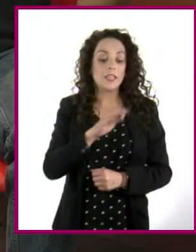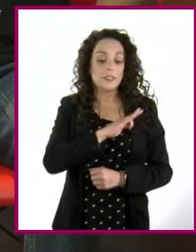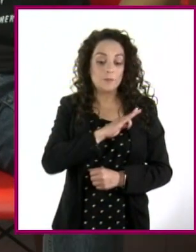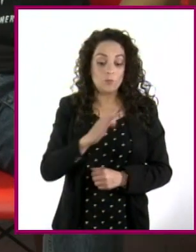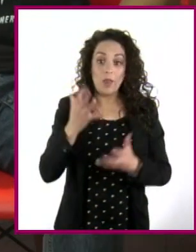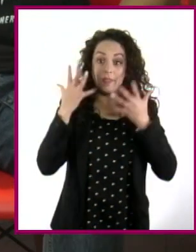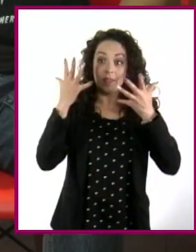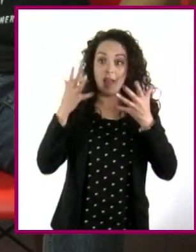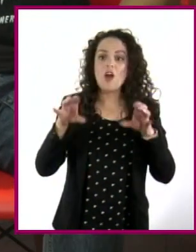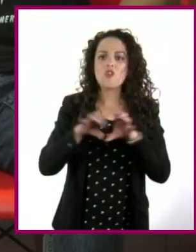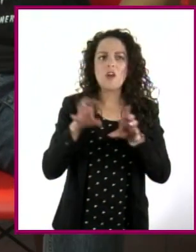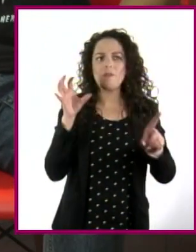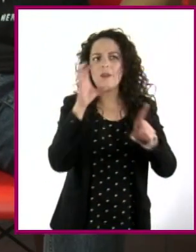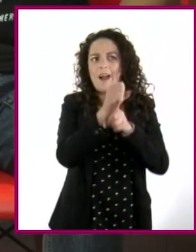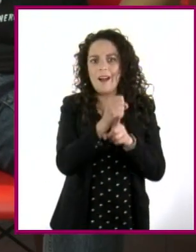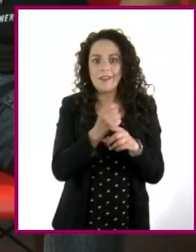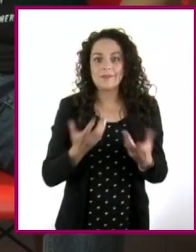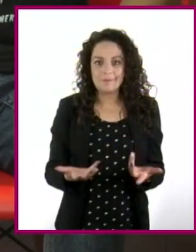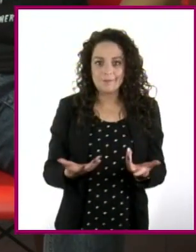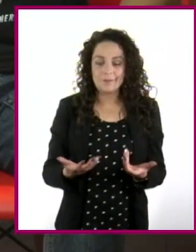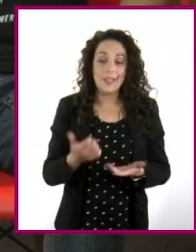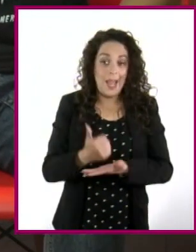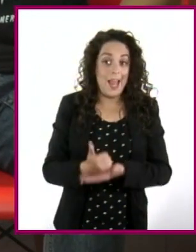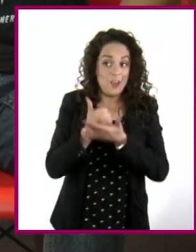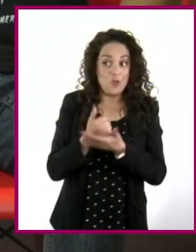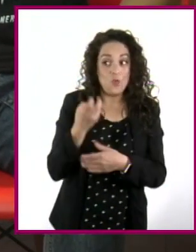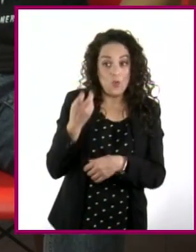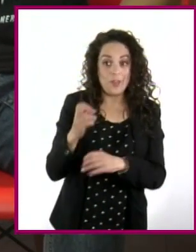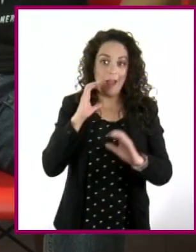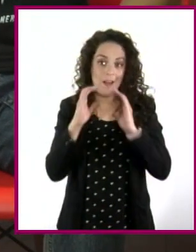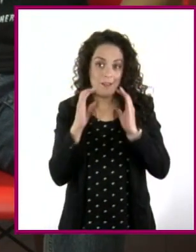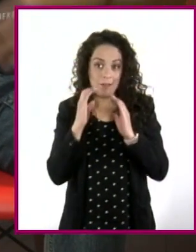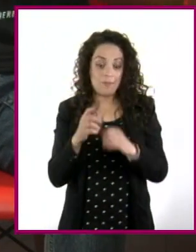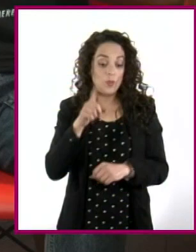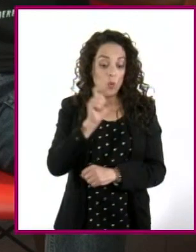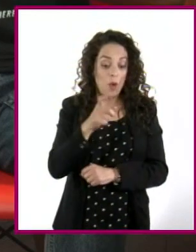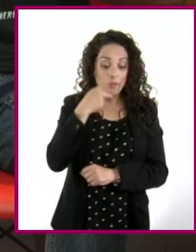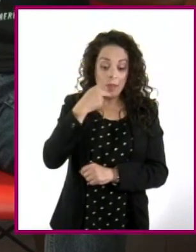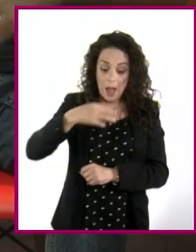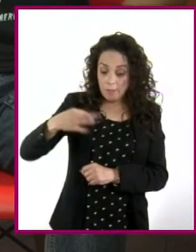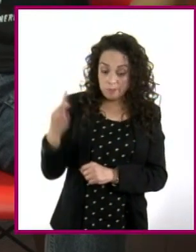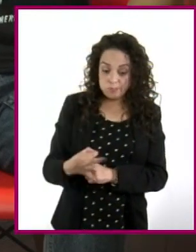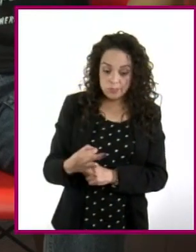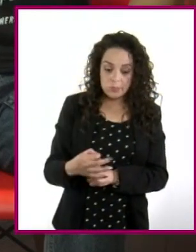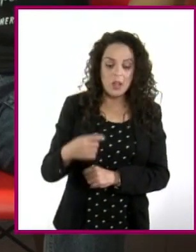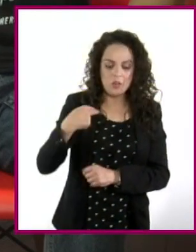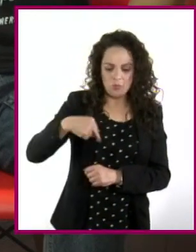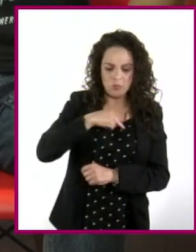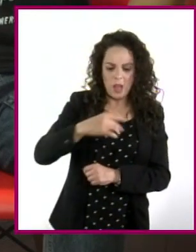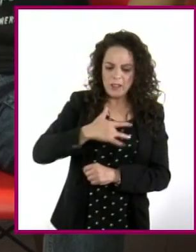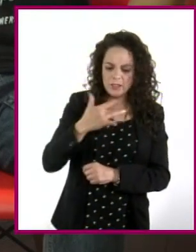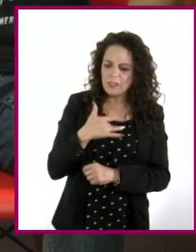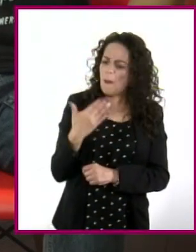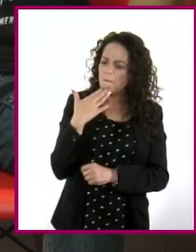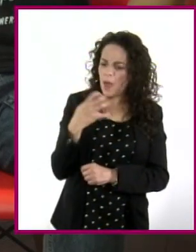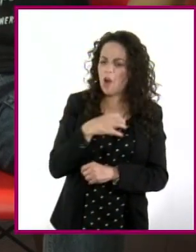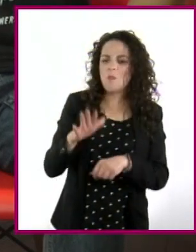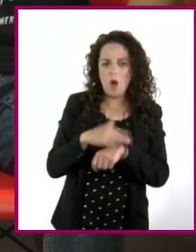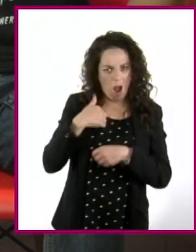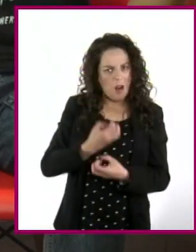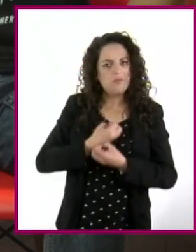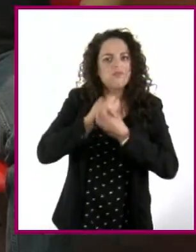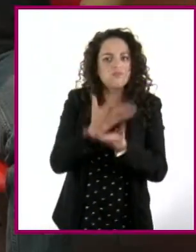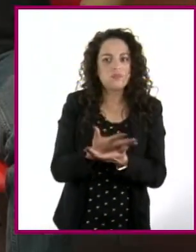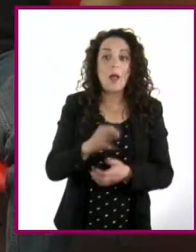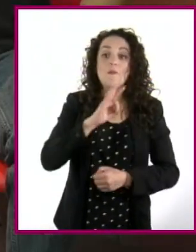desea. Además, cuando logramos la asertividad, nos sentimos satisfechos con nosotros mismos y conservamos una relación de confianza